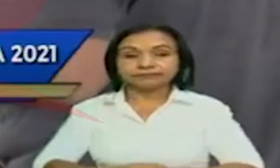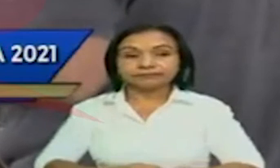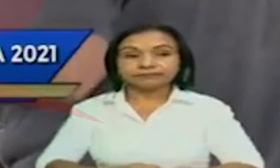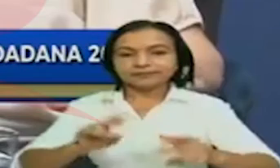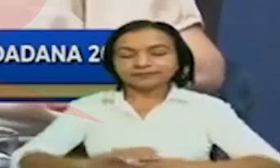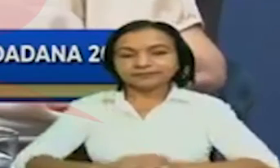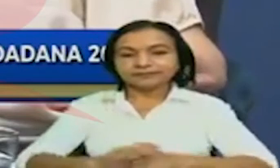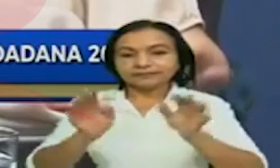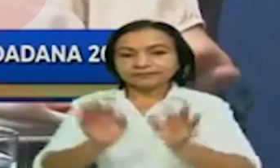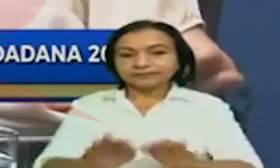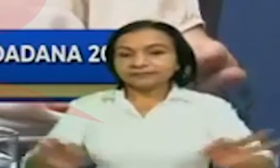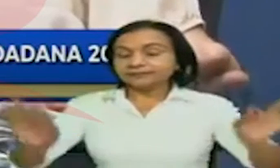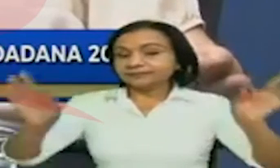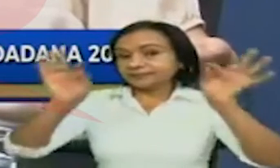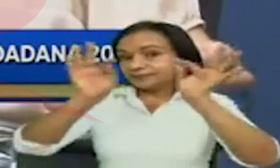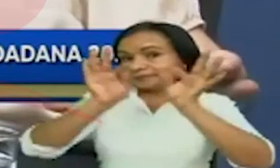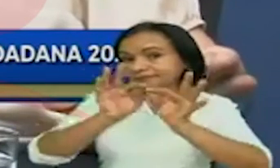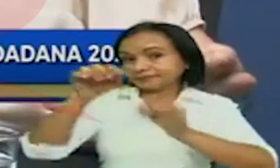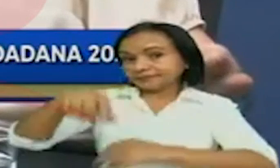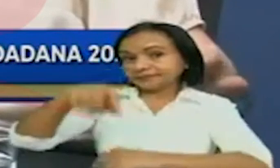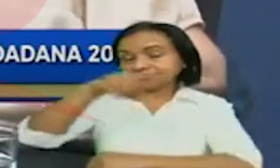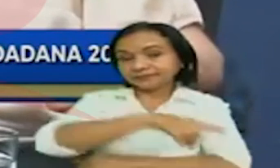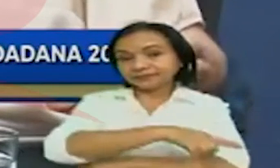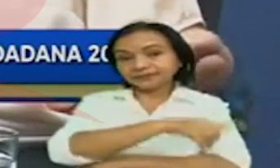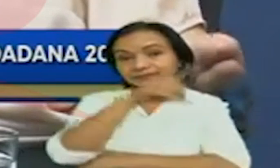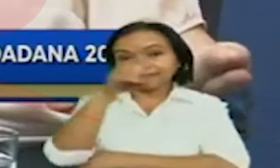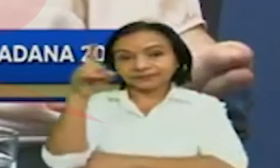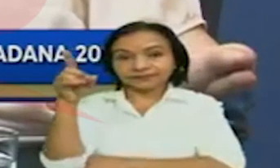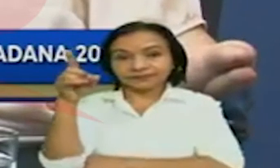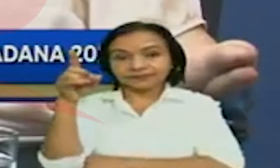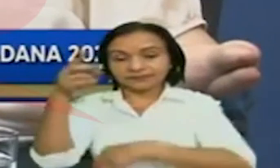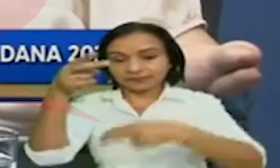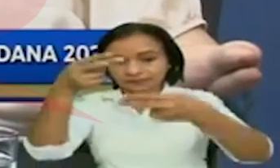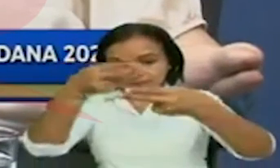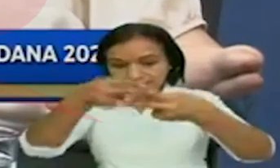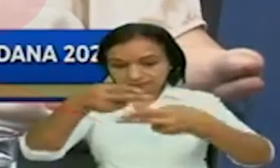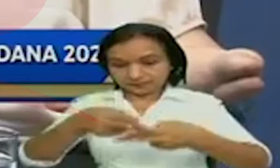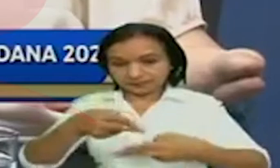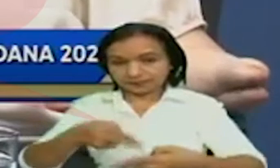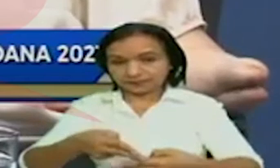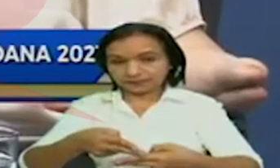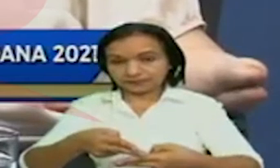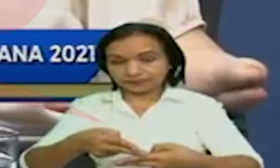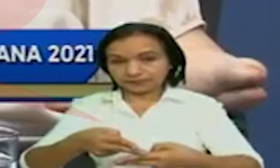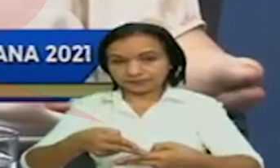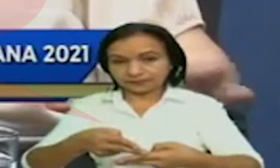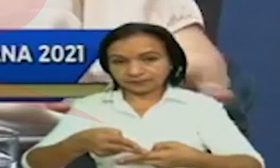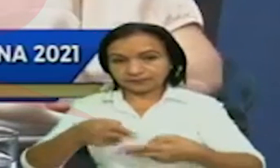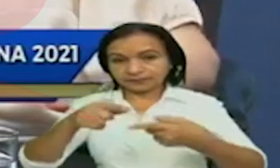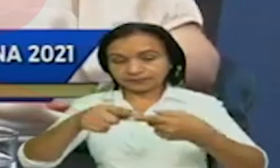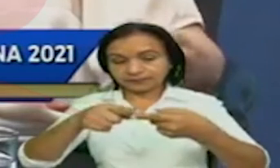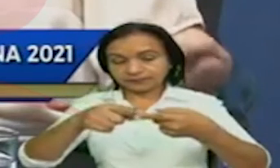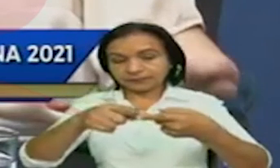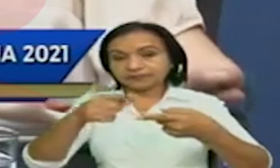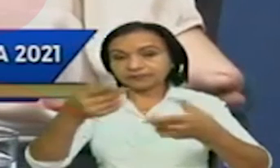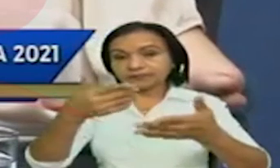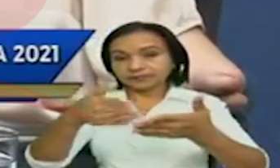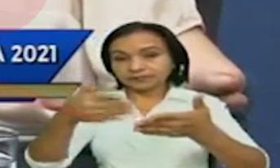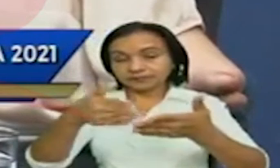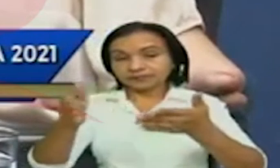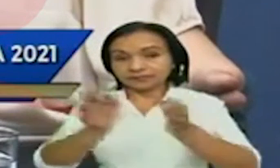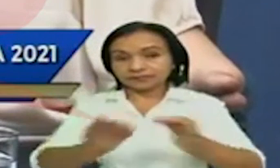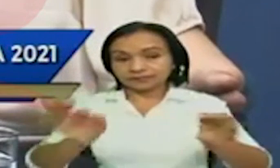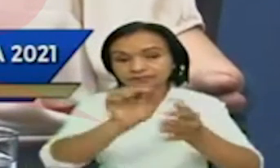derechos humanos. Antes de que en esta ocasión el padrón también fue dividido en letras, okay, que eso facilitó